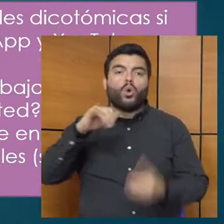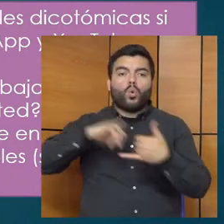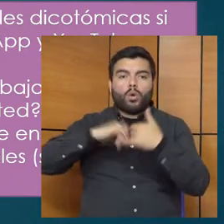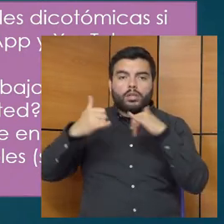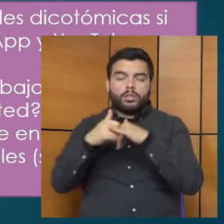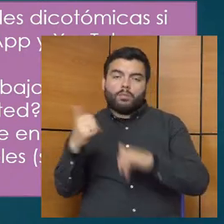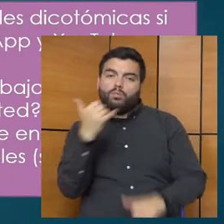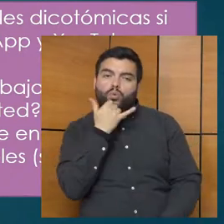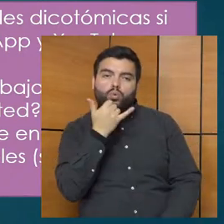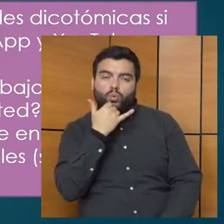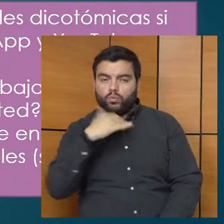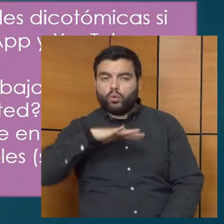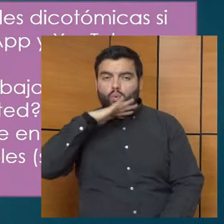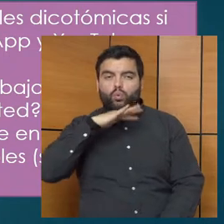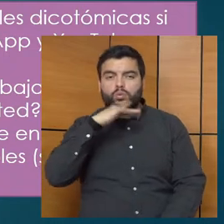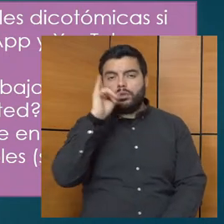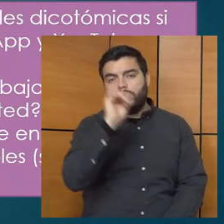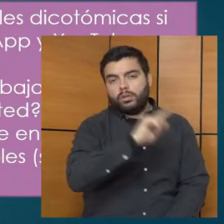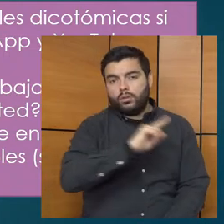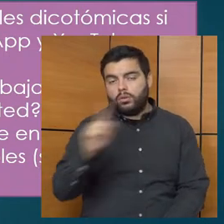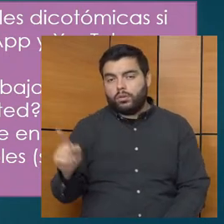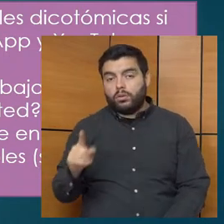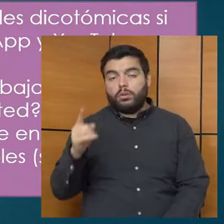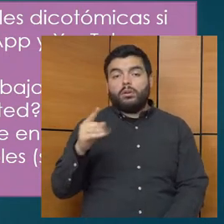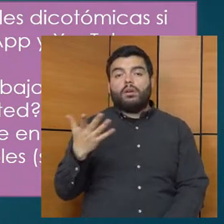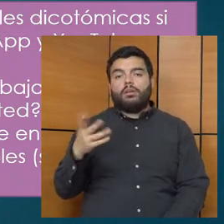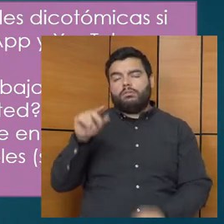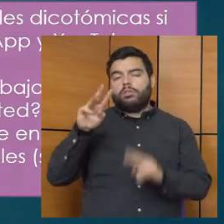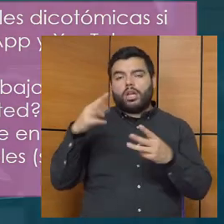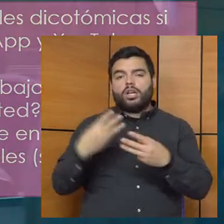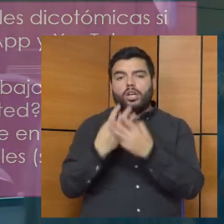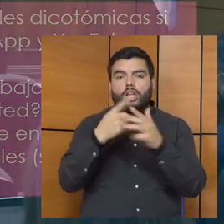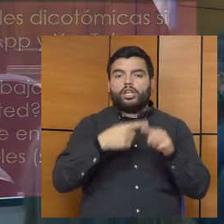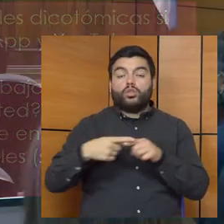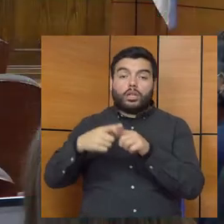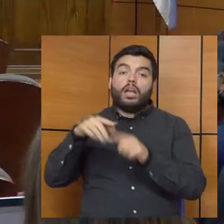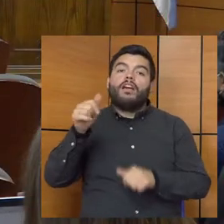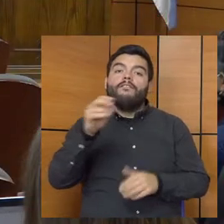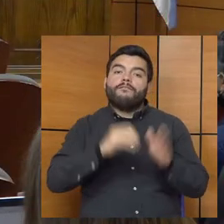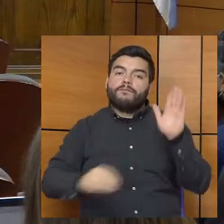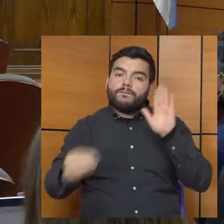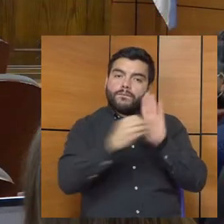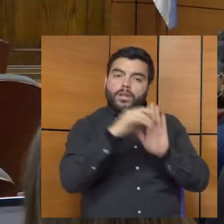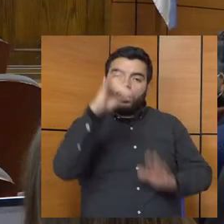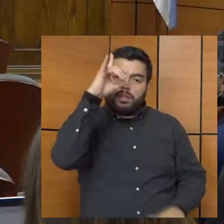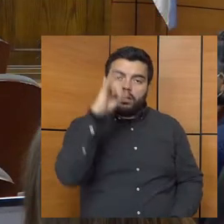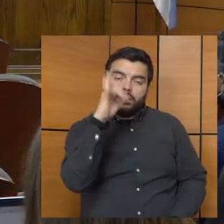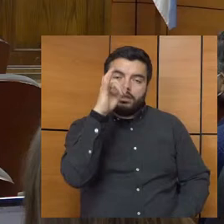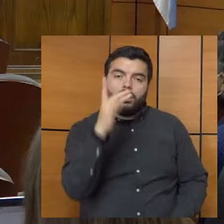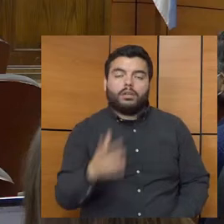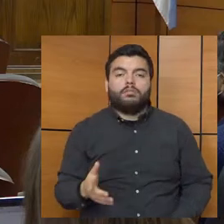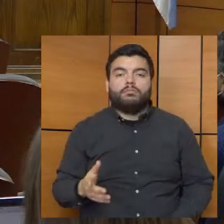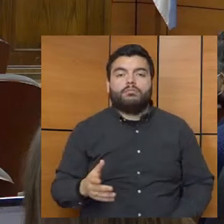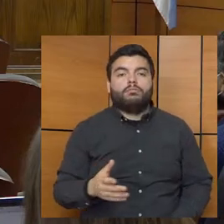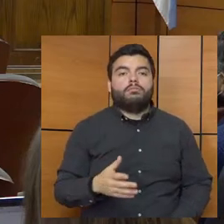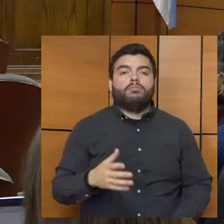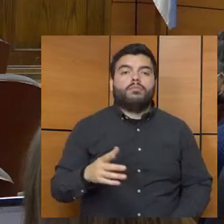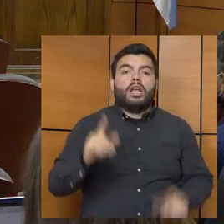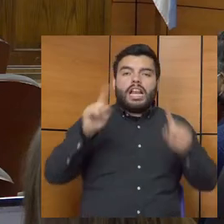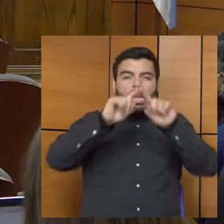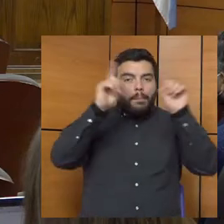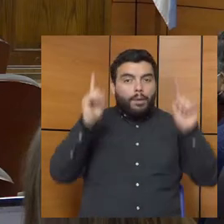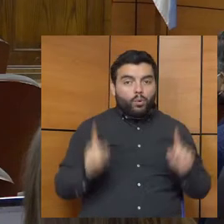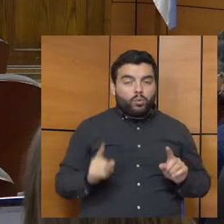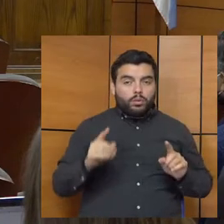las principales redes sociales e Instagram también, falta Instagram ahí. Y las variables independientes eran si